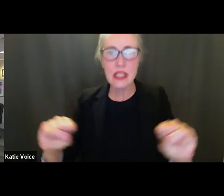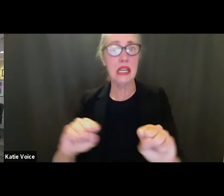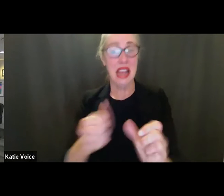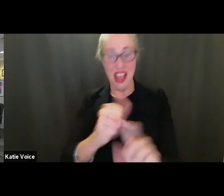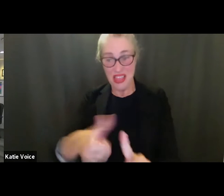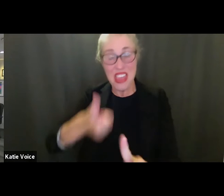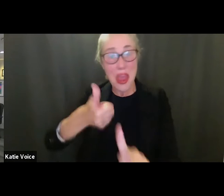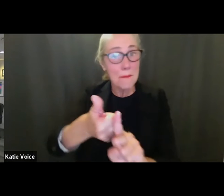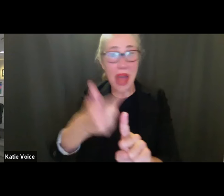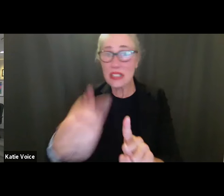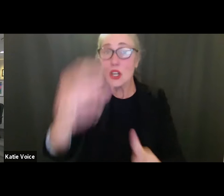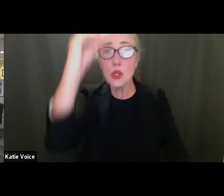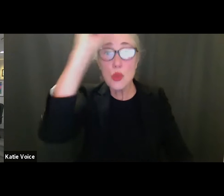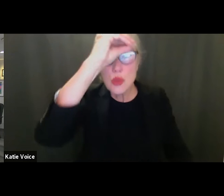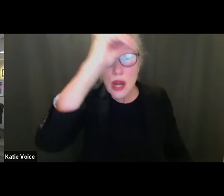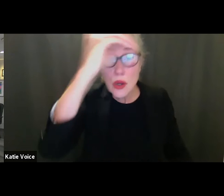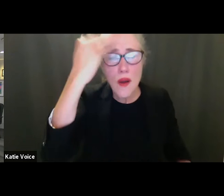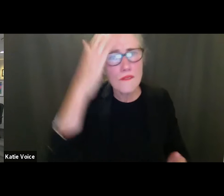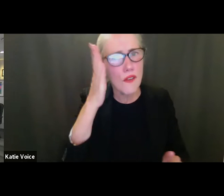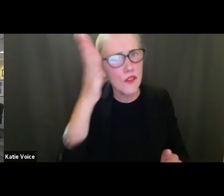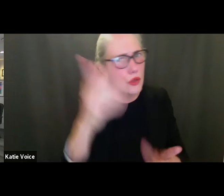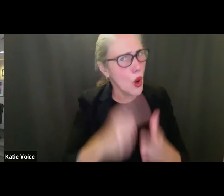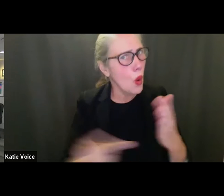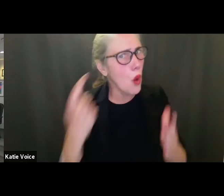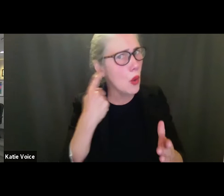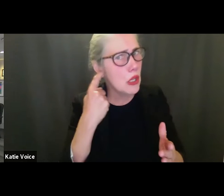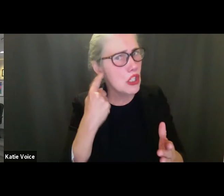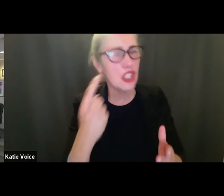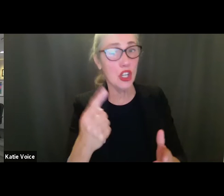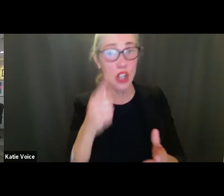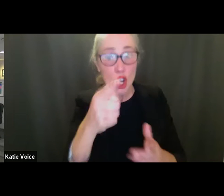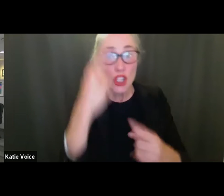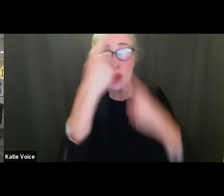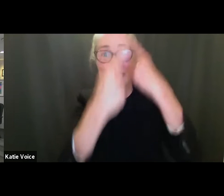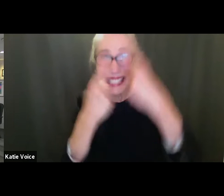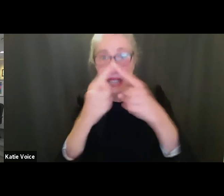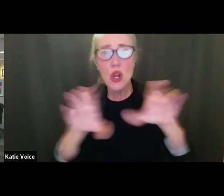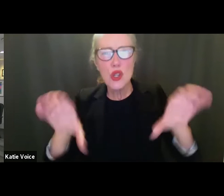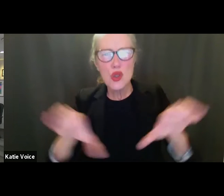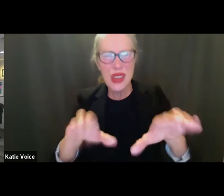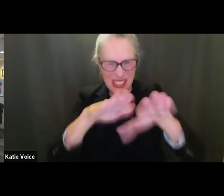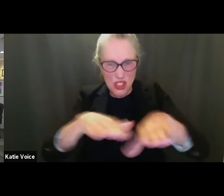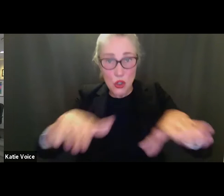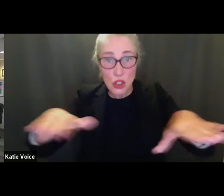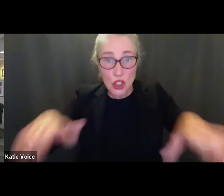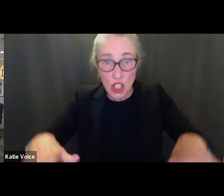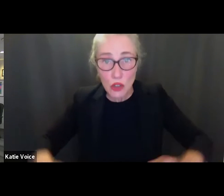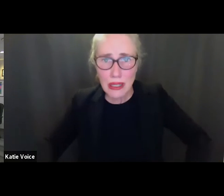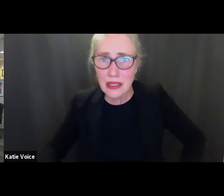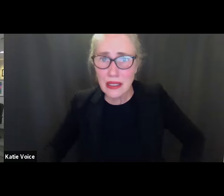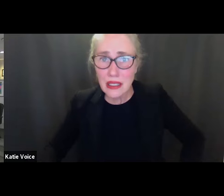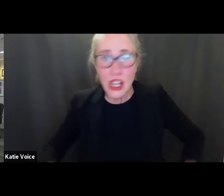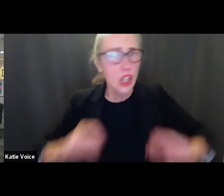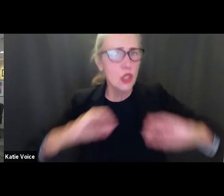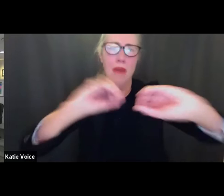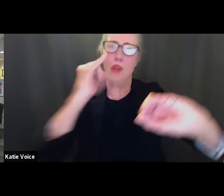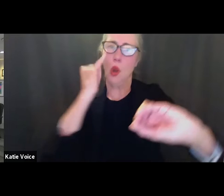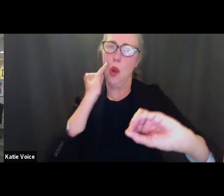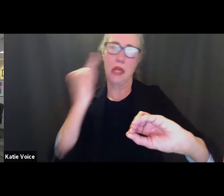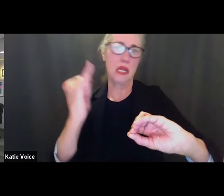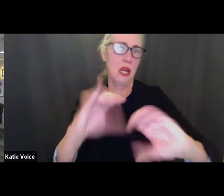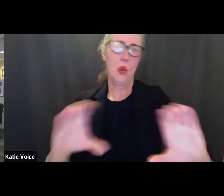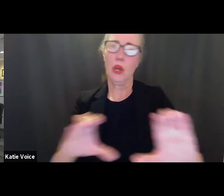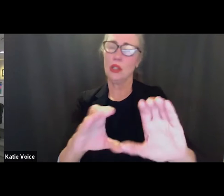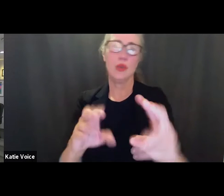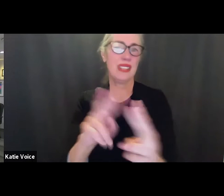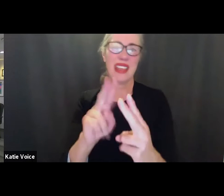de seguridad a largo plazo y también ustedes no saben qué efectos puede tener en el futuro. Y que ustedes consideren hacerle esto a los